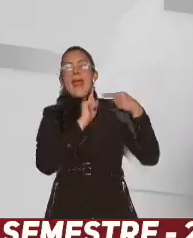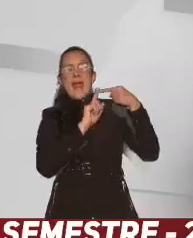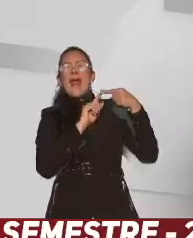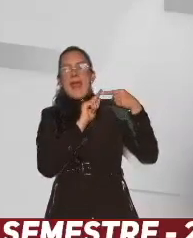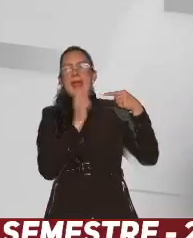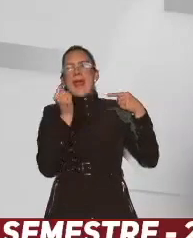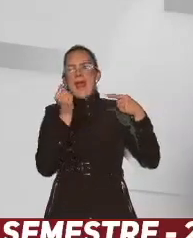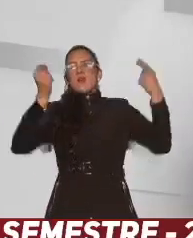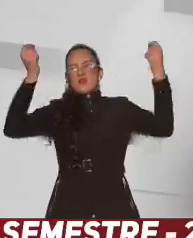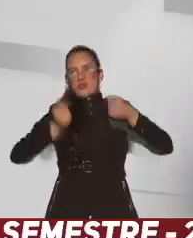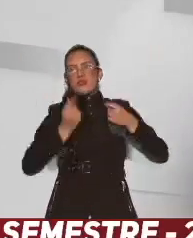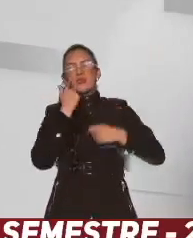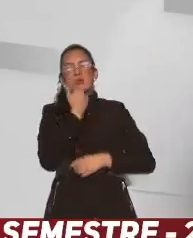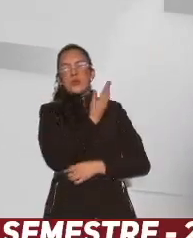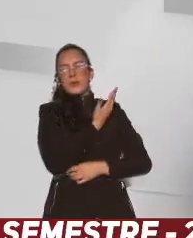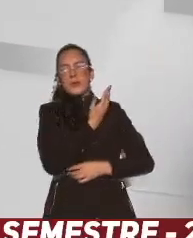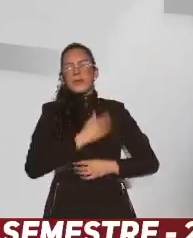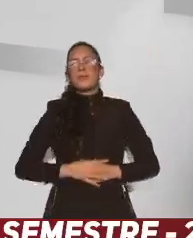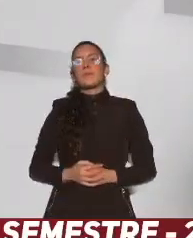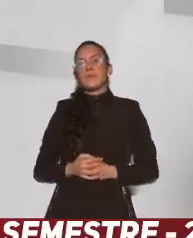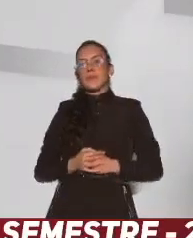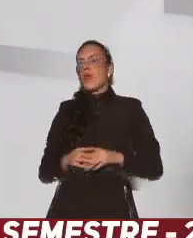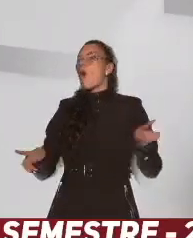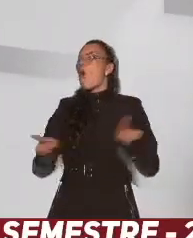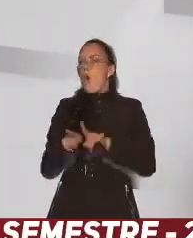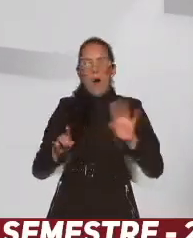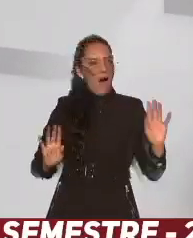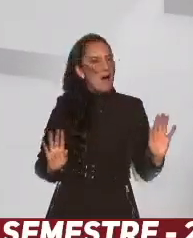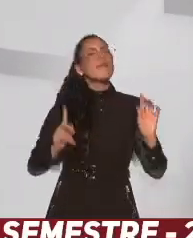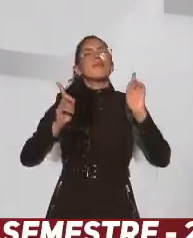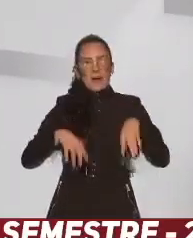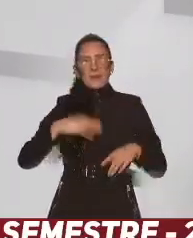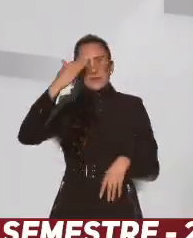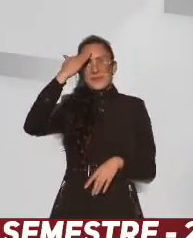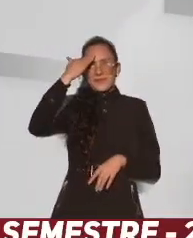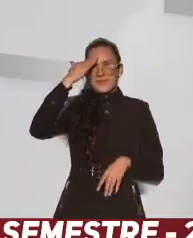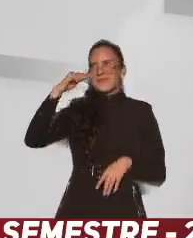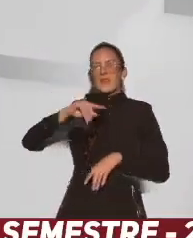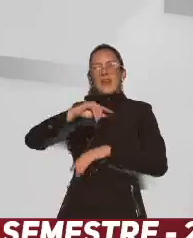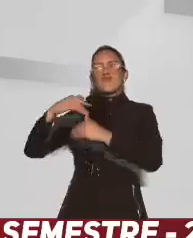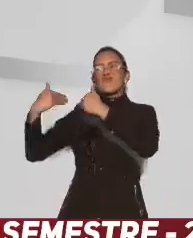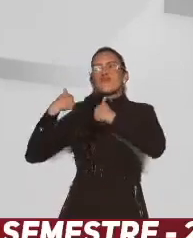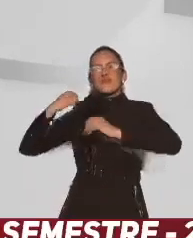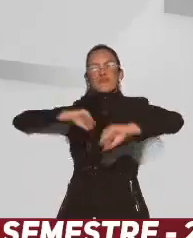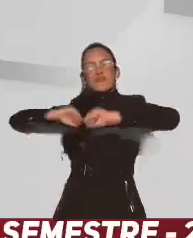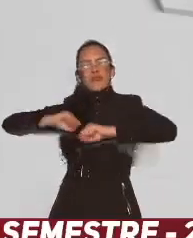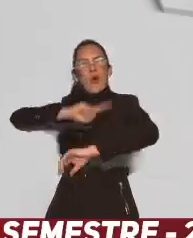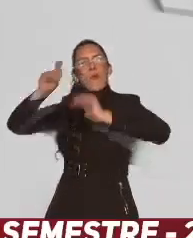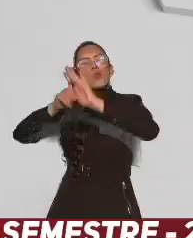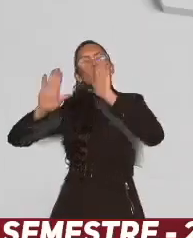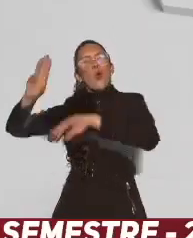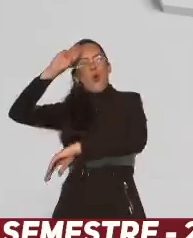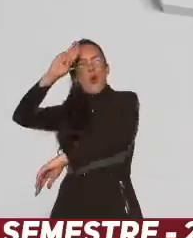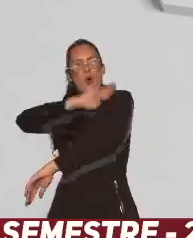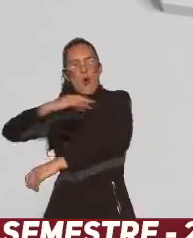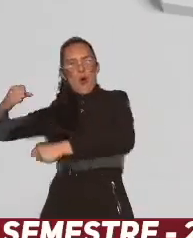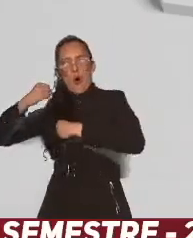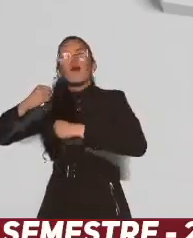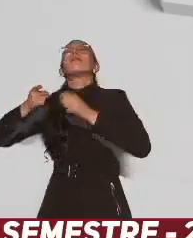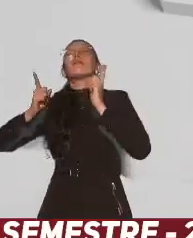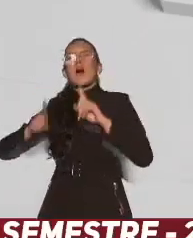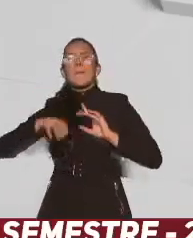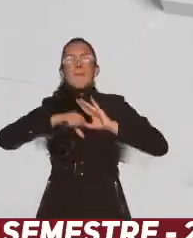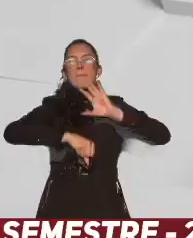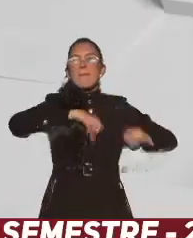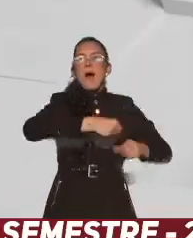228.321.155.654 pesos. Igualmente, dentro del desarrollo de las operaciones militares, se logró la incautación de insumos que se